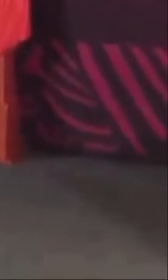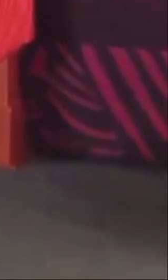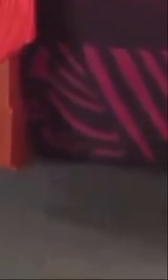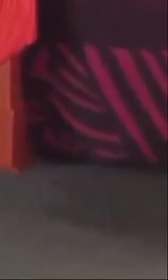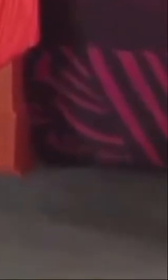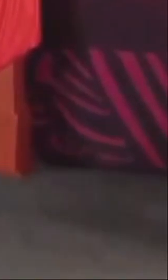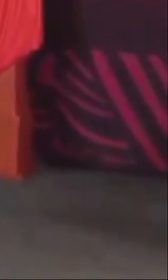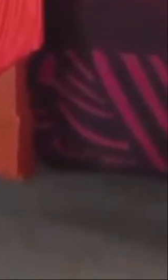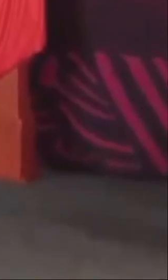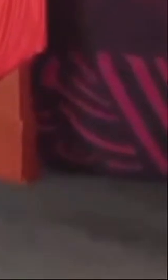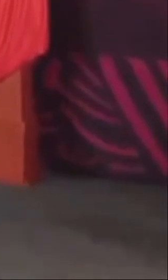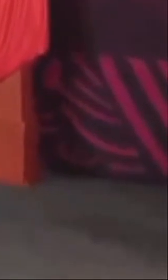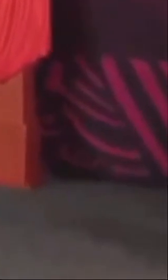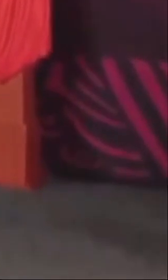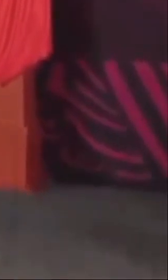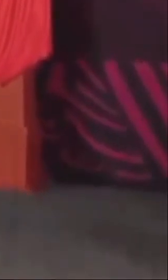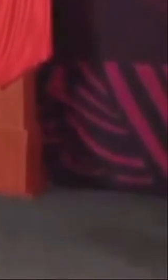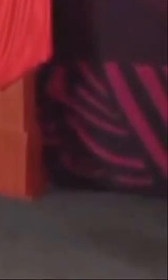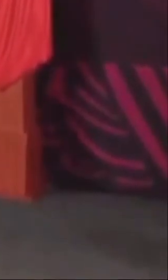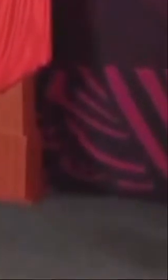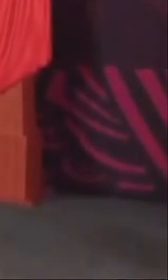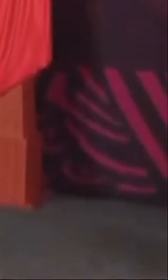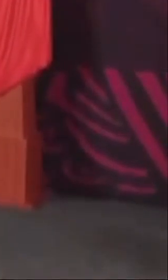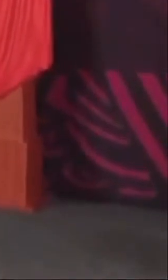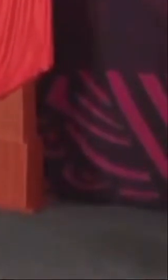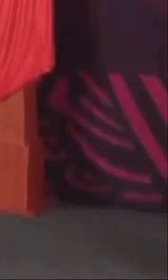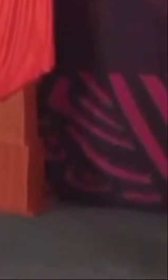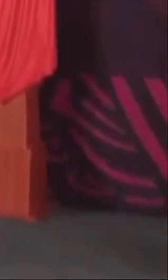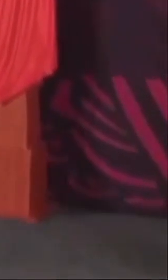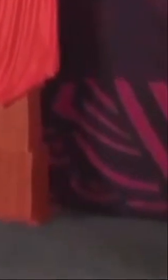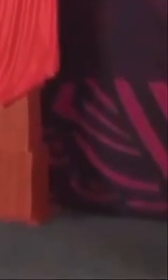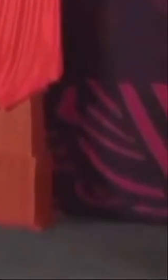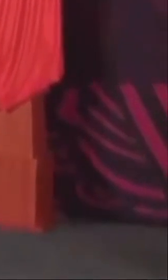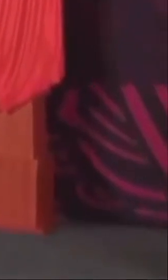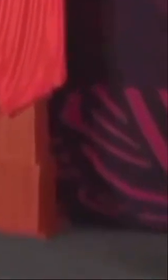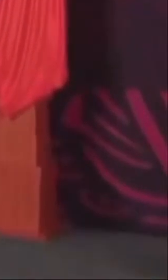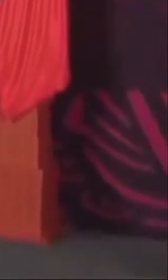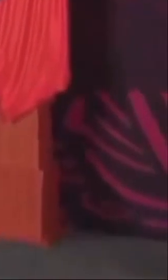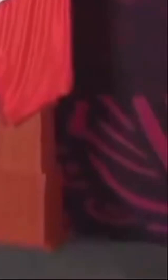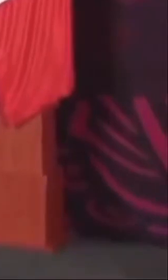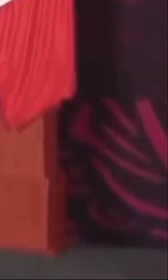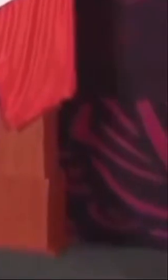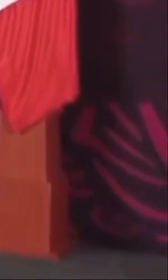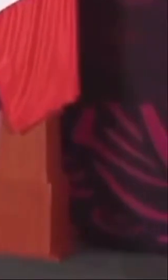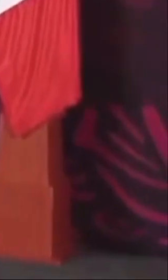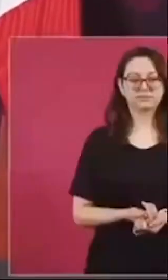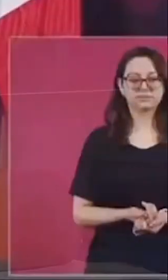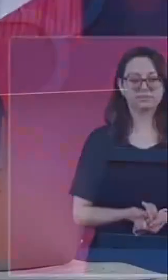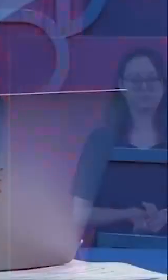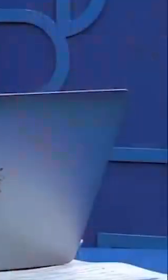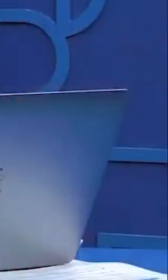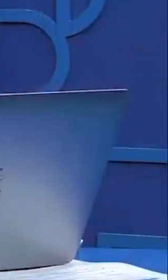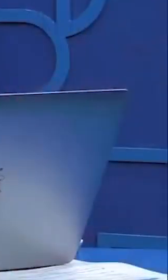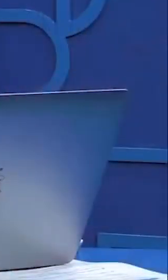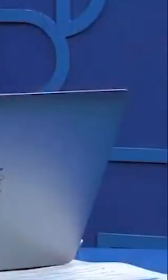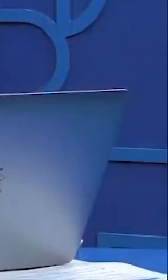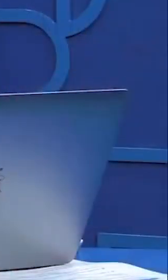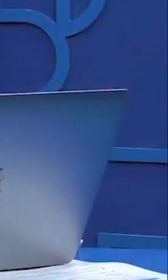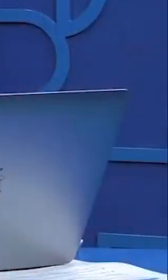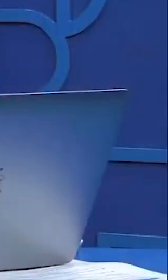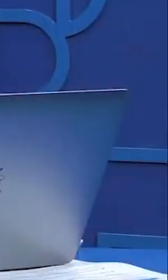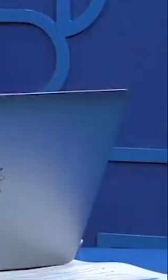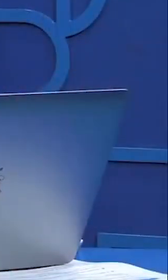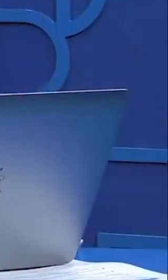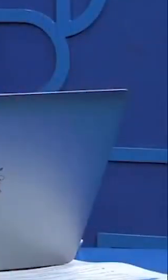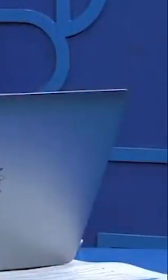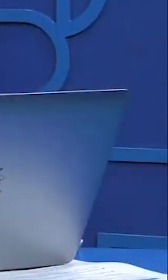hasta por un tema de seguridad, lo que tú quieras. Desde luego que vas a mandar gente a hacer cobertura. Y lo que declare el Porque se. presidente, lo que haga, lo tengo que publicar